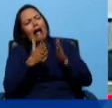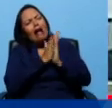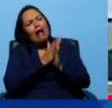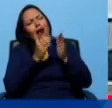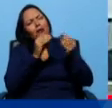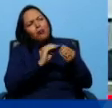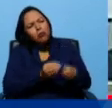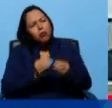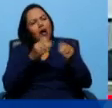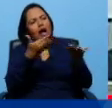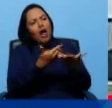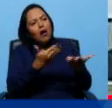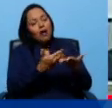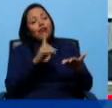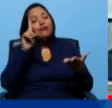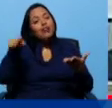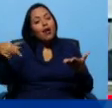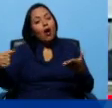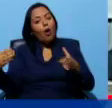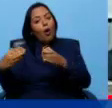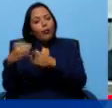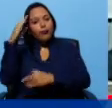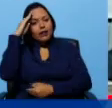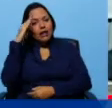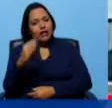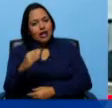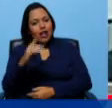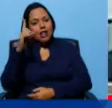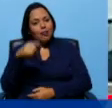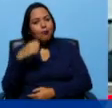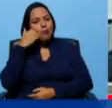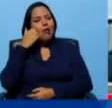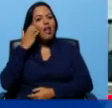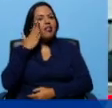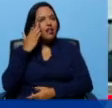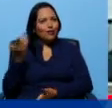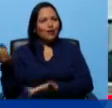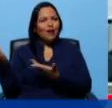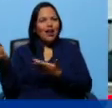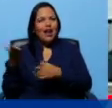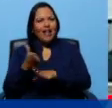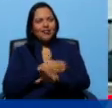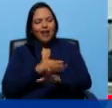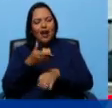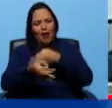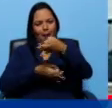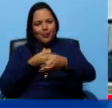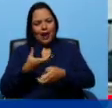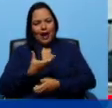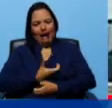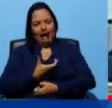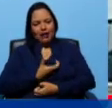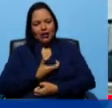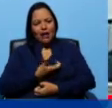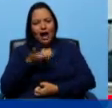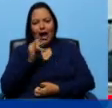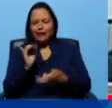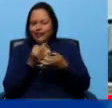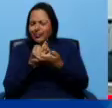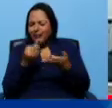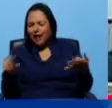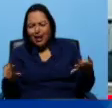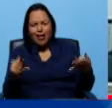Y de mano de las bricomiles y de nuestro padrino, como acaba de decir la alcaldesa, se ha logrado un